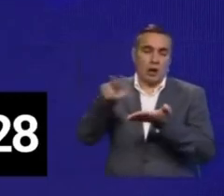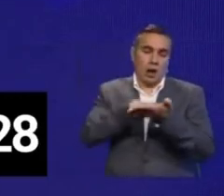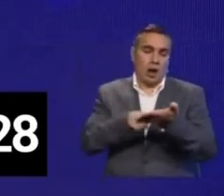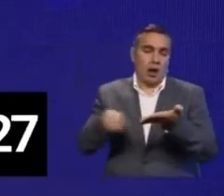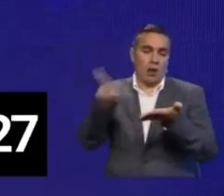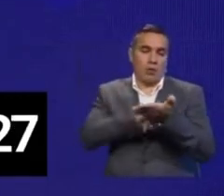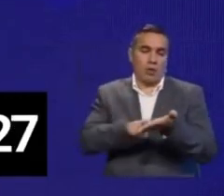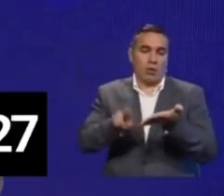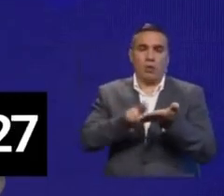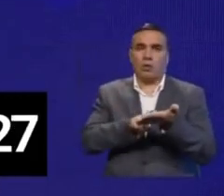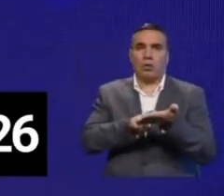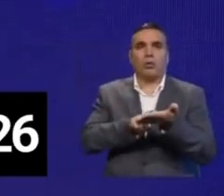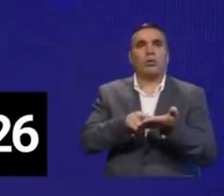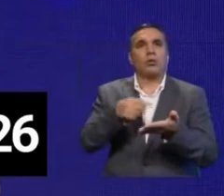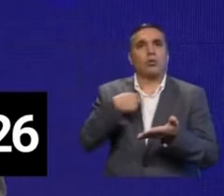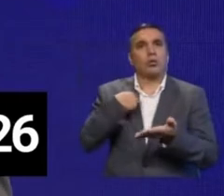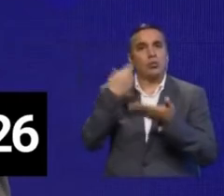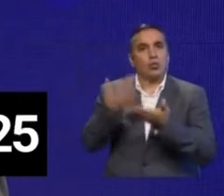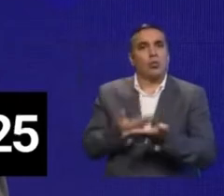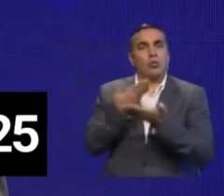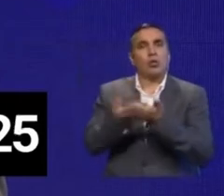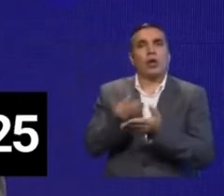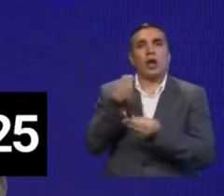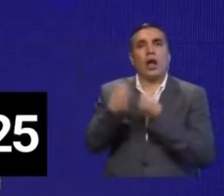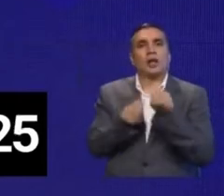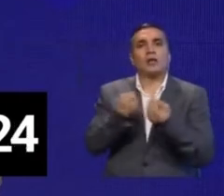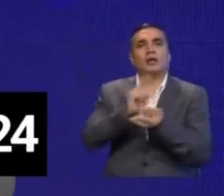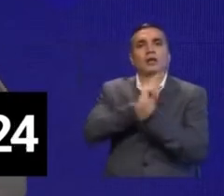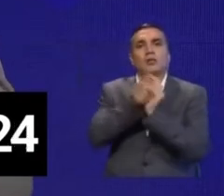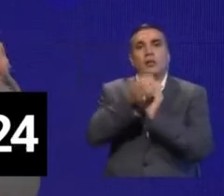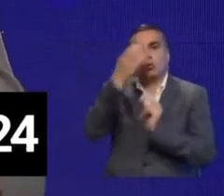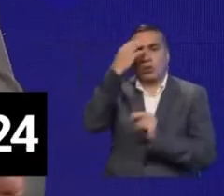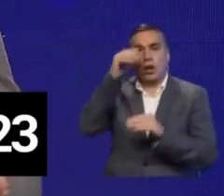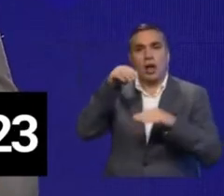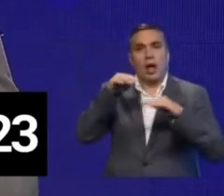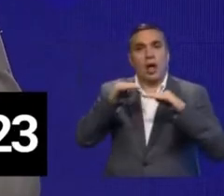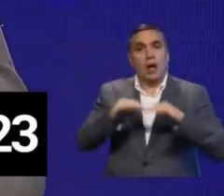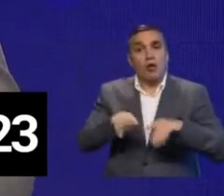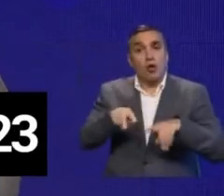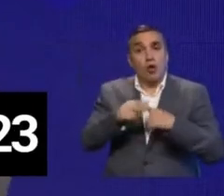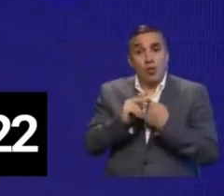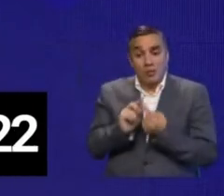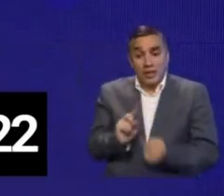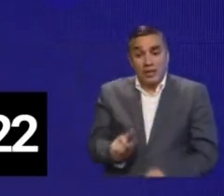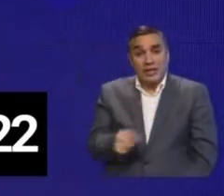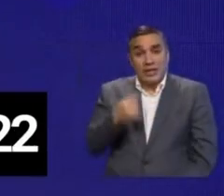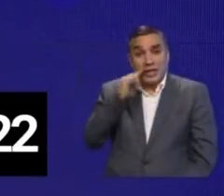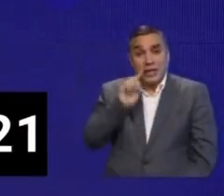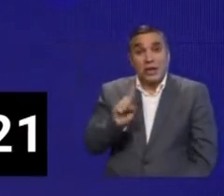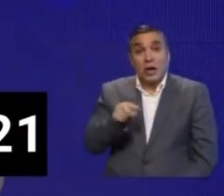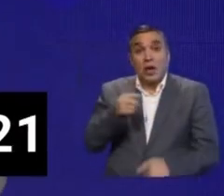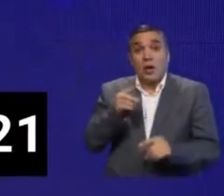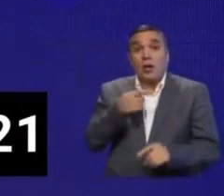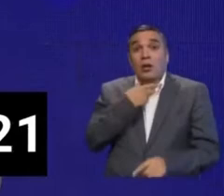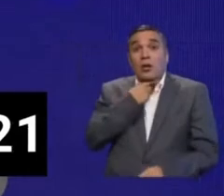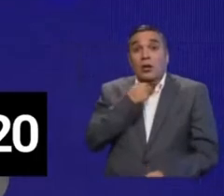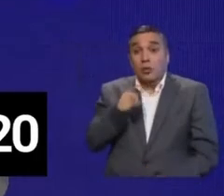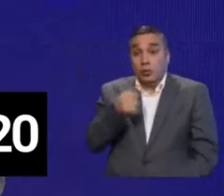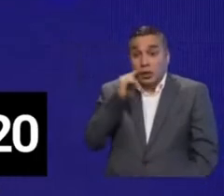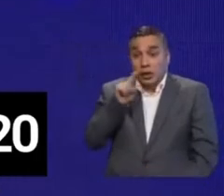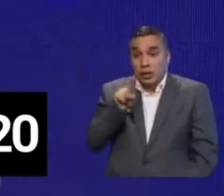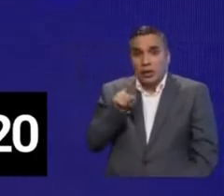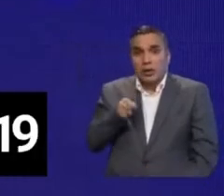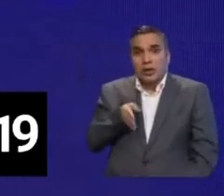cosas, estoy planteando que se haga una reforma educativa desde abajo, desde el principio, siguiendo la vocación del individuo para que no tenga